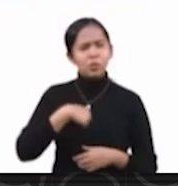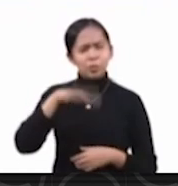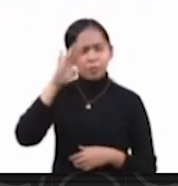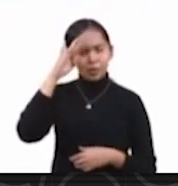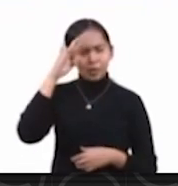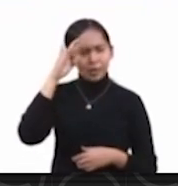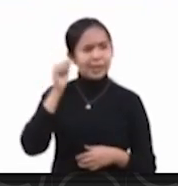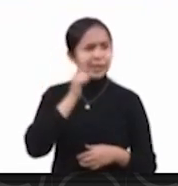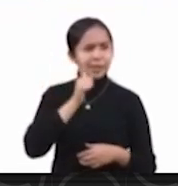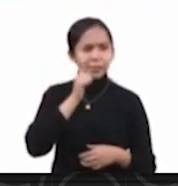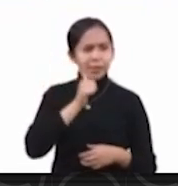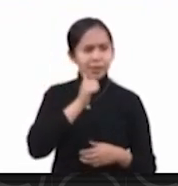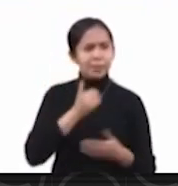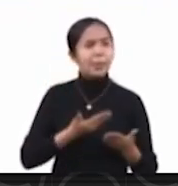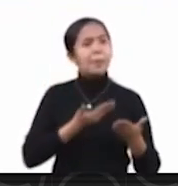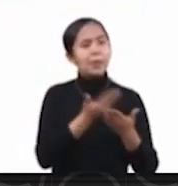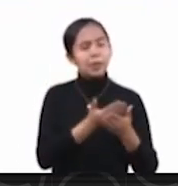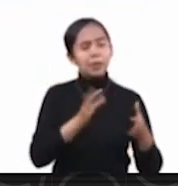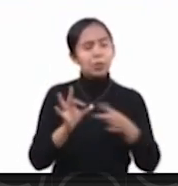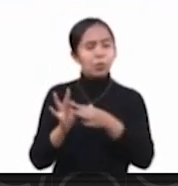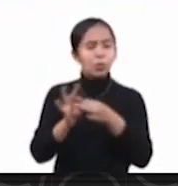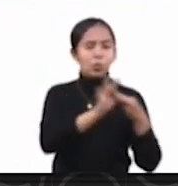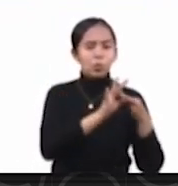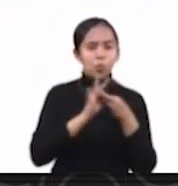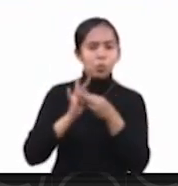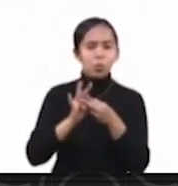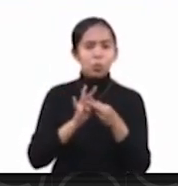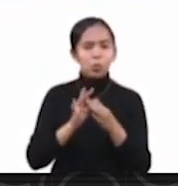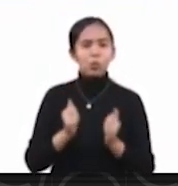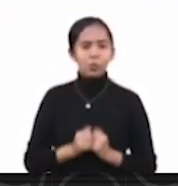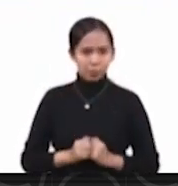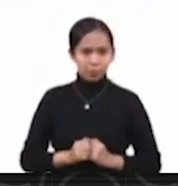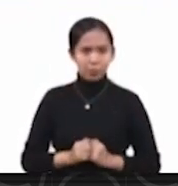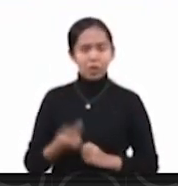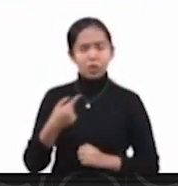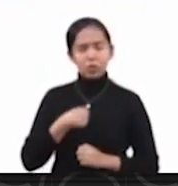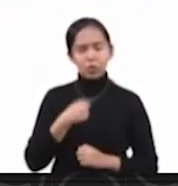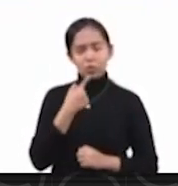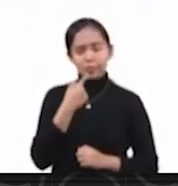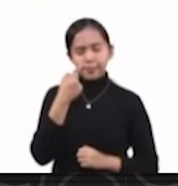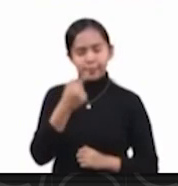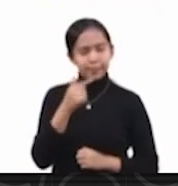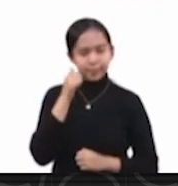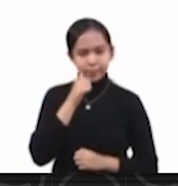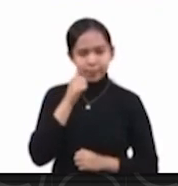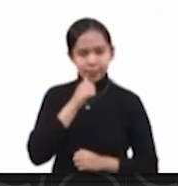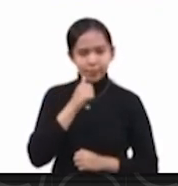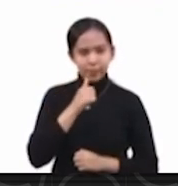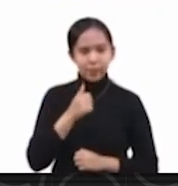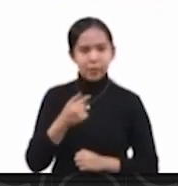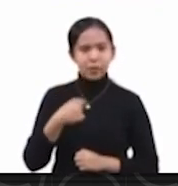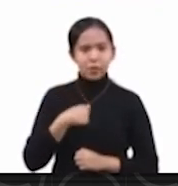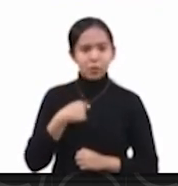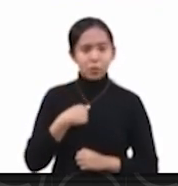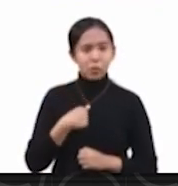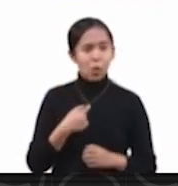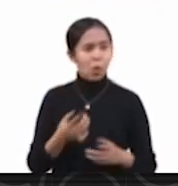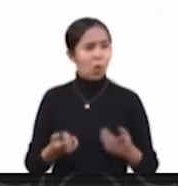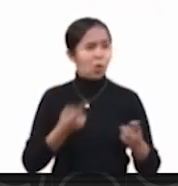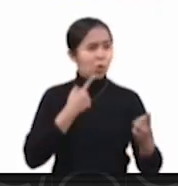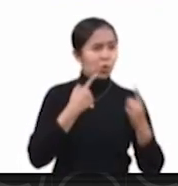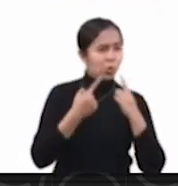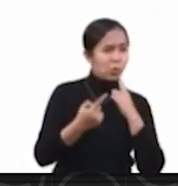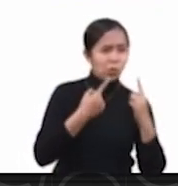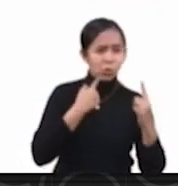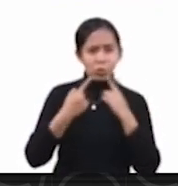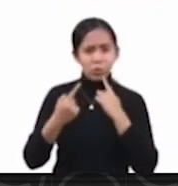siempre llamar a la unidad. Yo no voy a entrar, les digo, no me parece que tenga sentido entrar a un debate